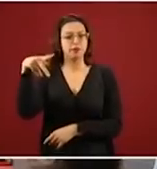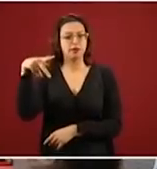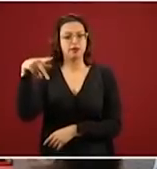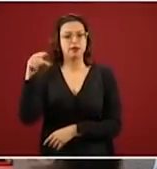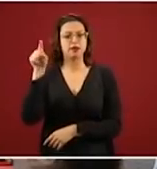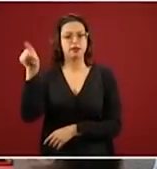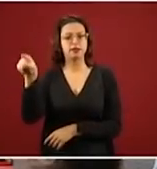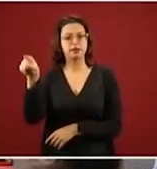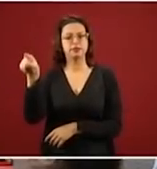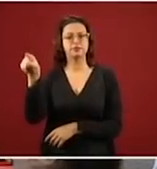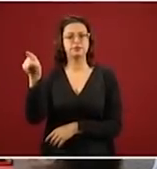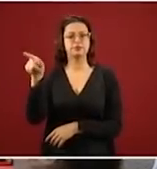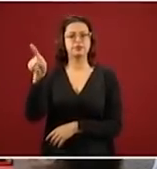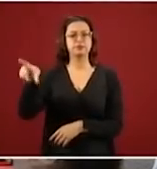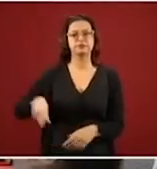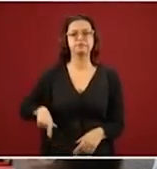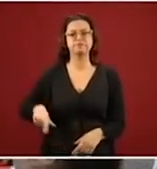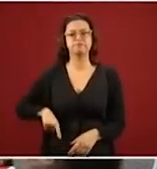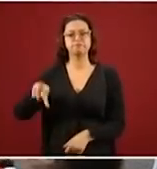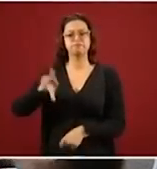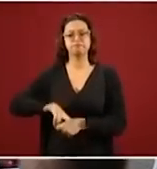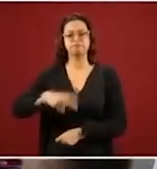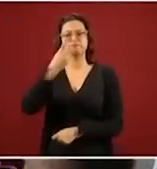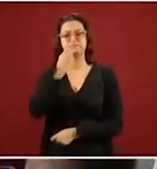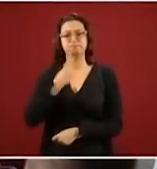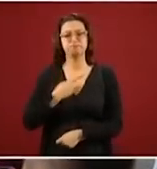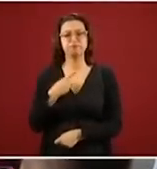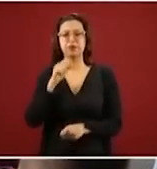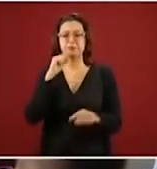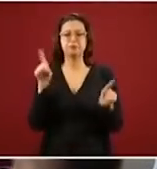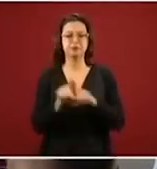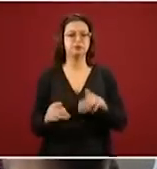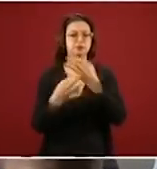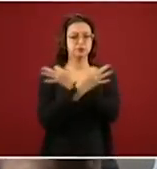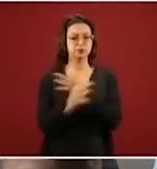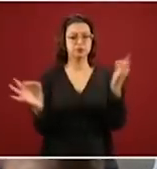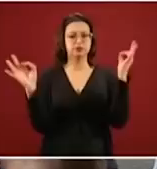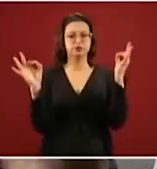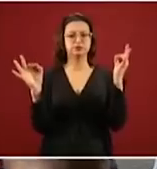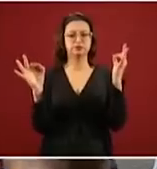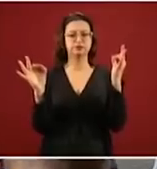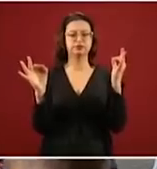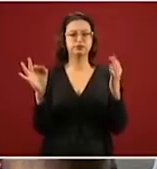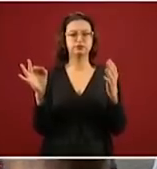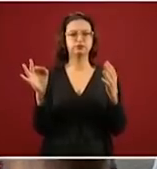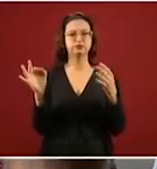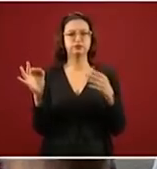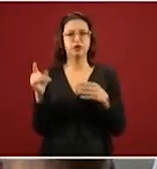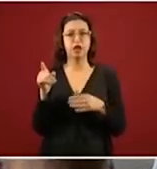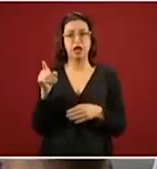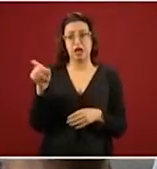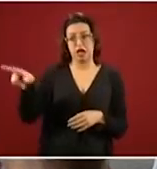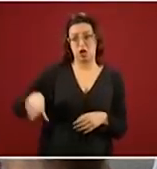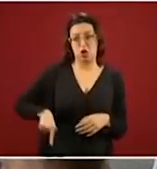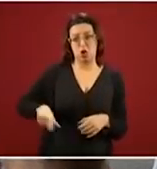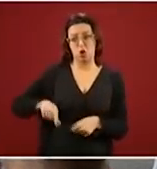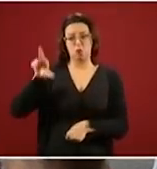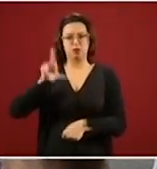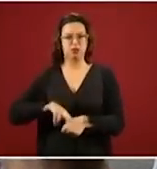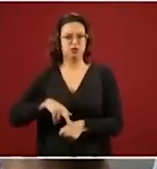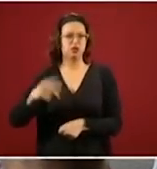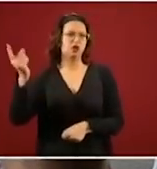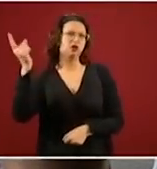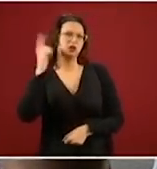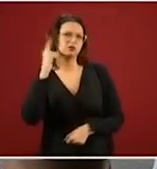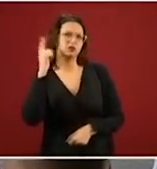me decía el gobernador incluso lo hizo público que al escuchar mi informe en el